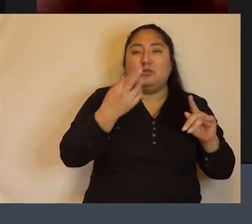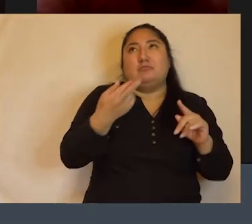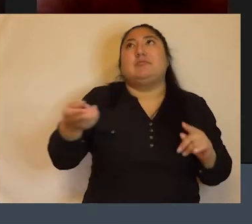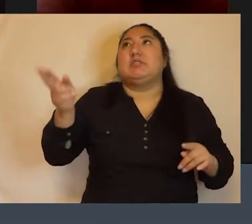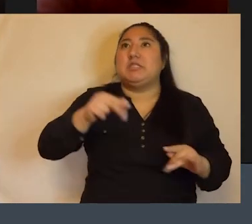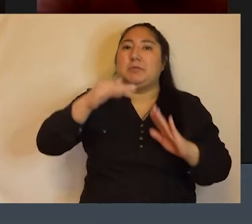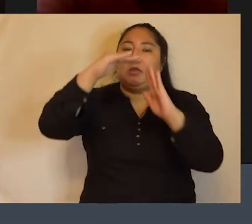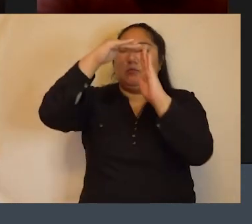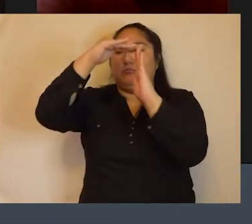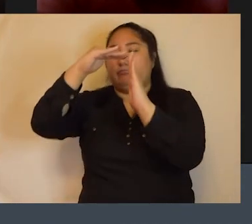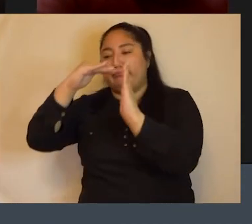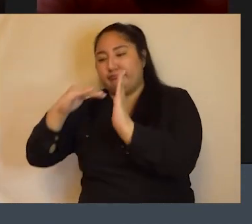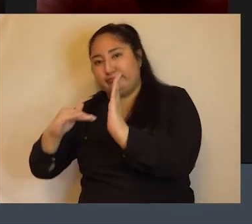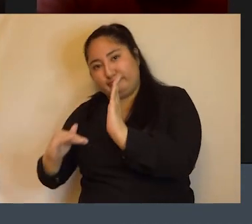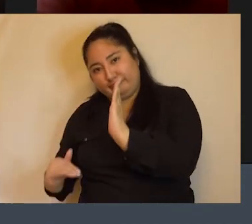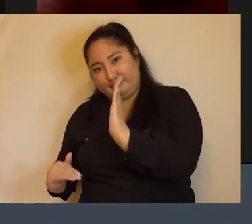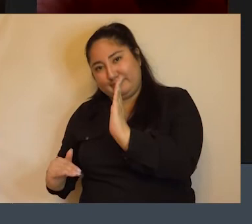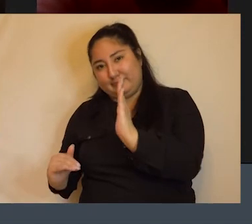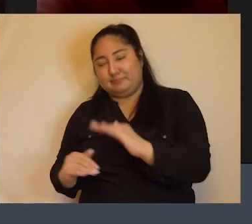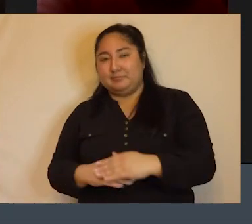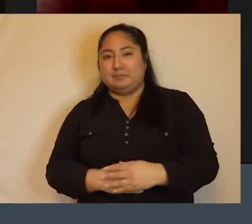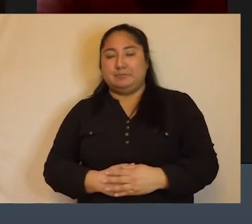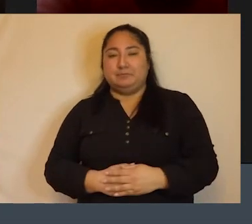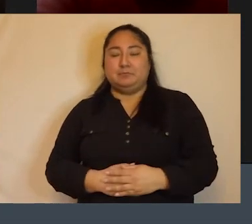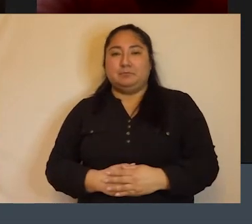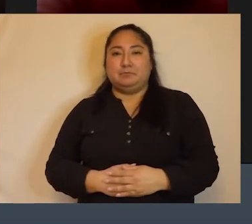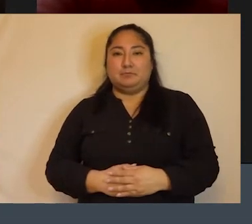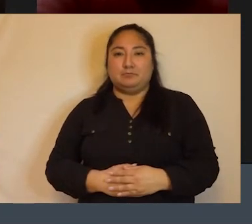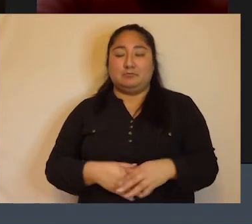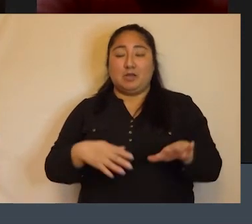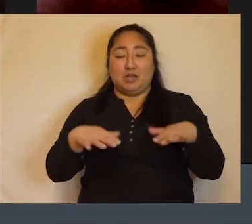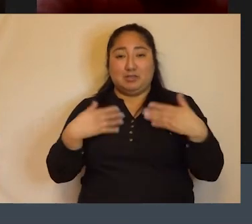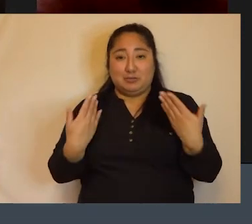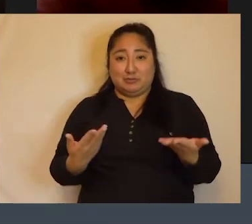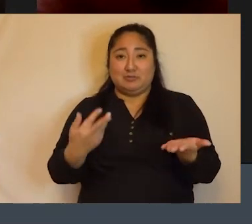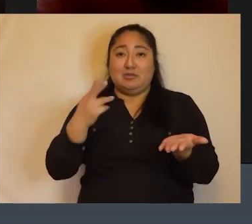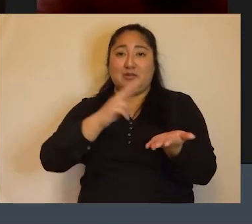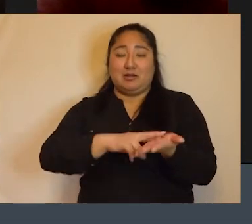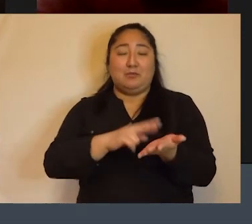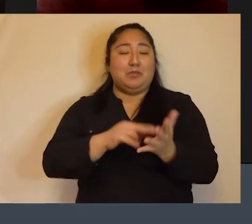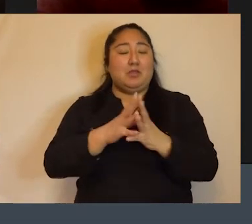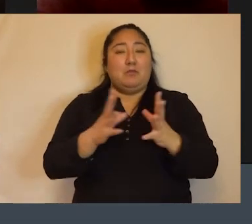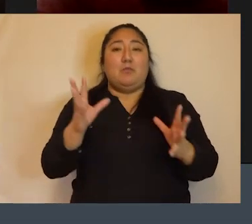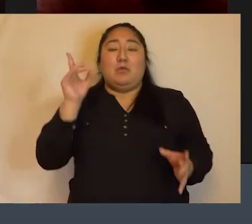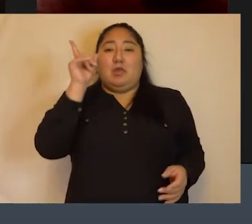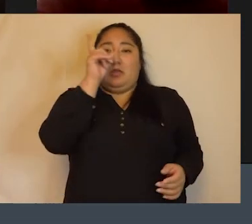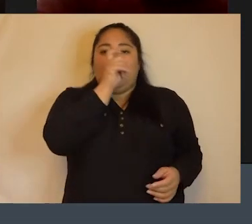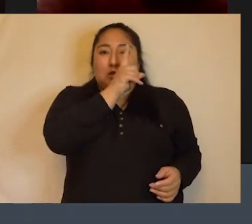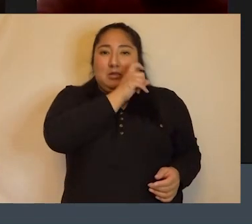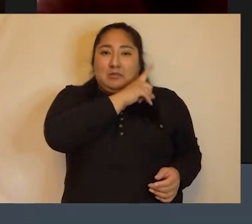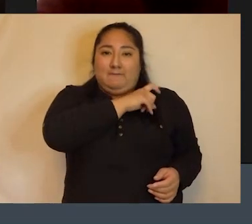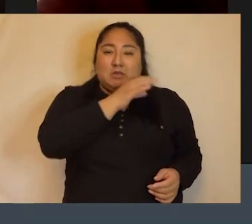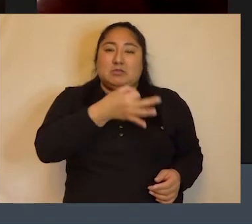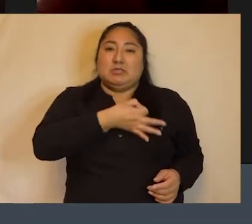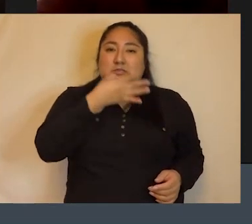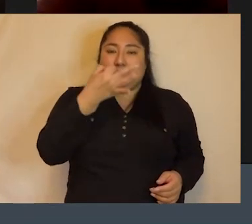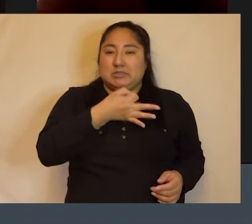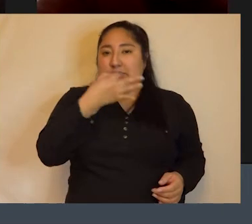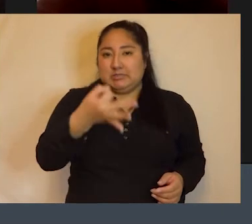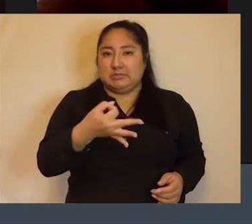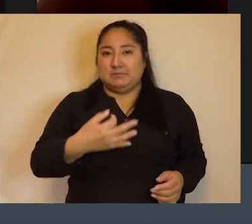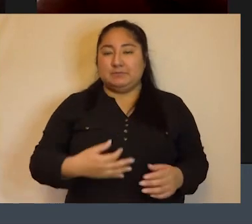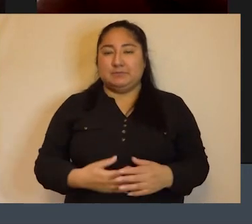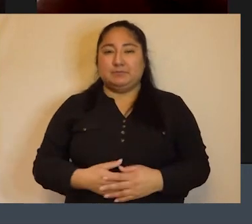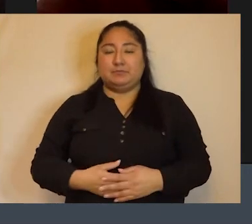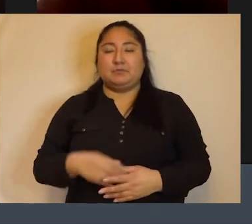allá, y nuevamente volvemos a ir a declinar. Entonces, realmente es difícil